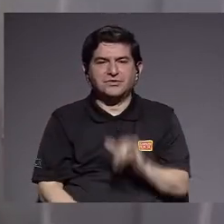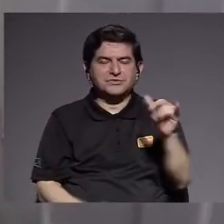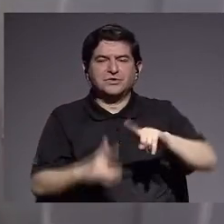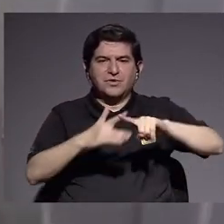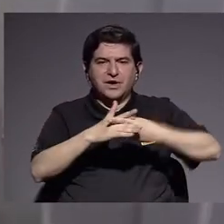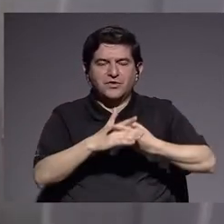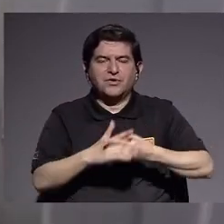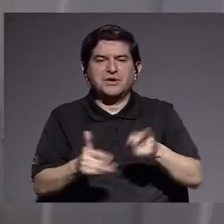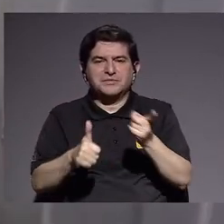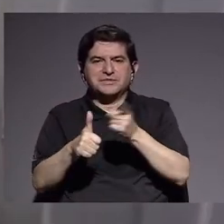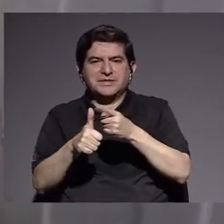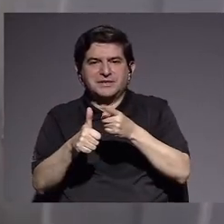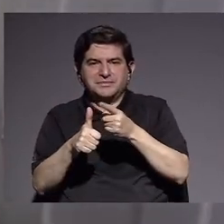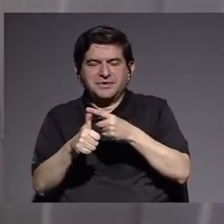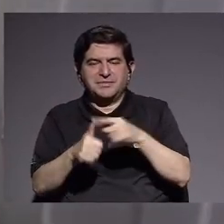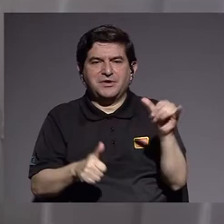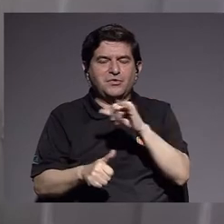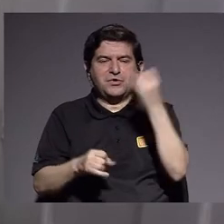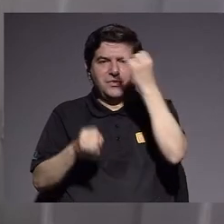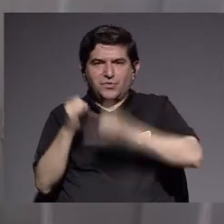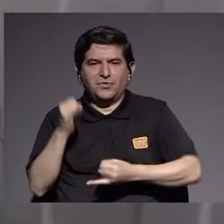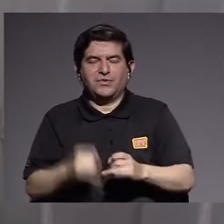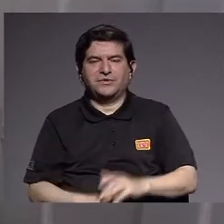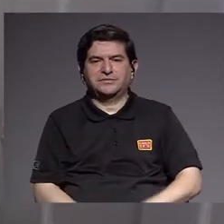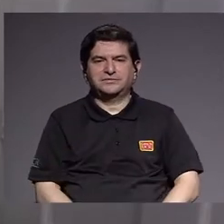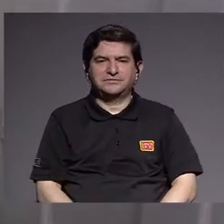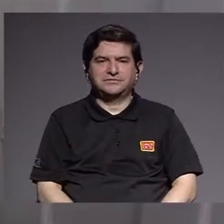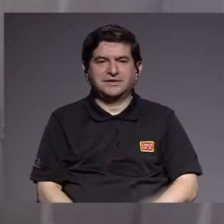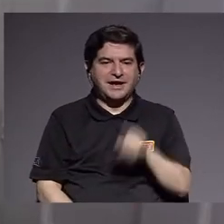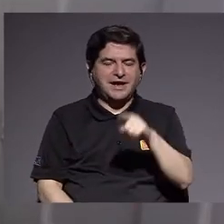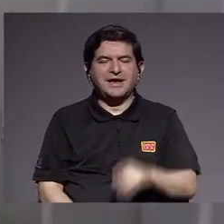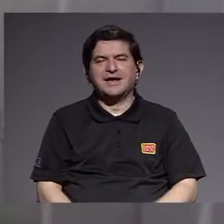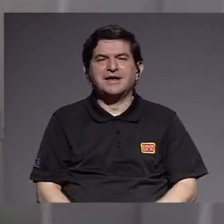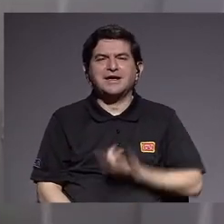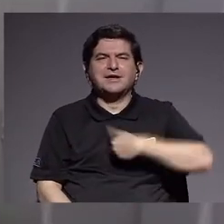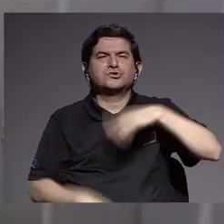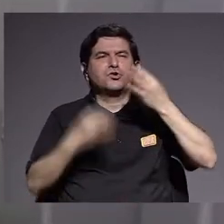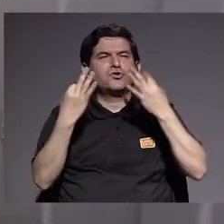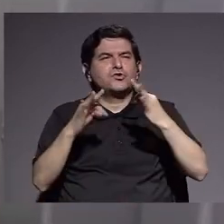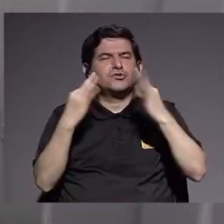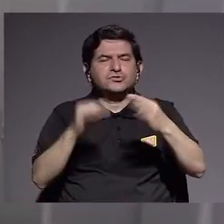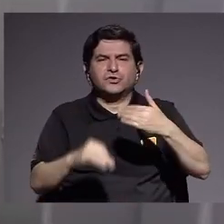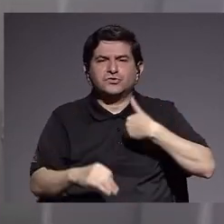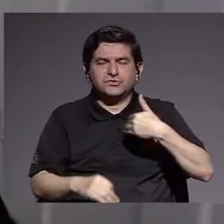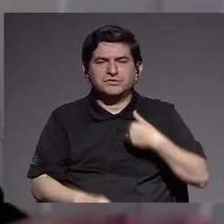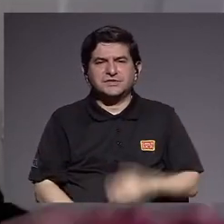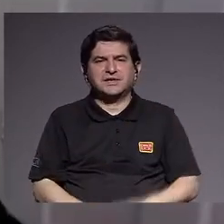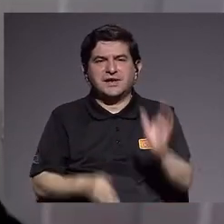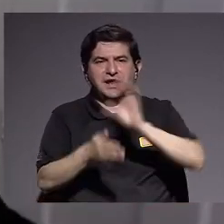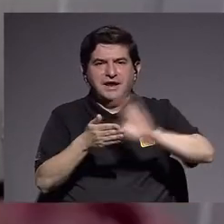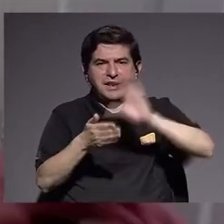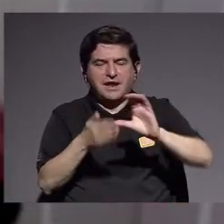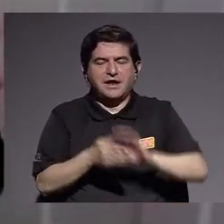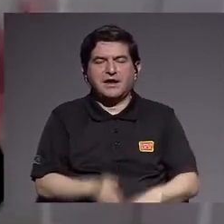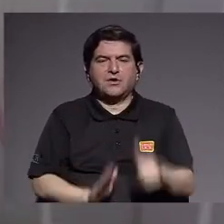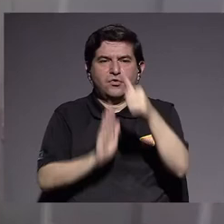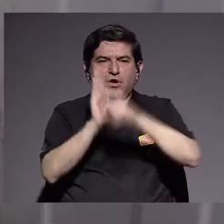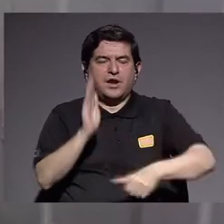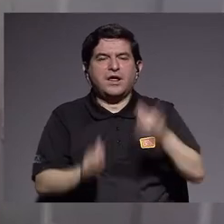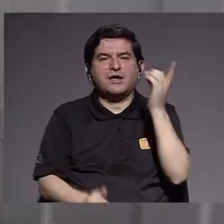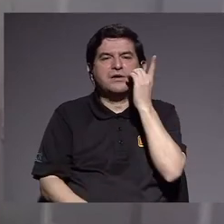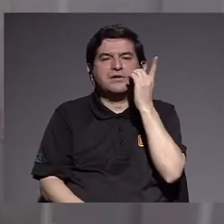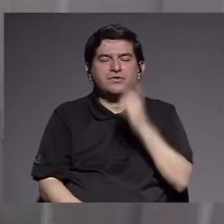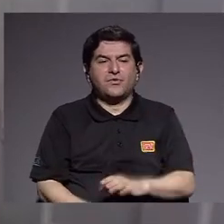católica que hemos tratado de manejar en el colegio para evitar cualquier tipo de contagio dentro de un